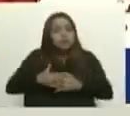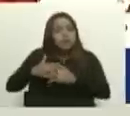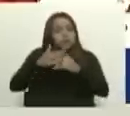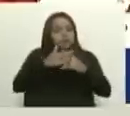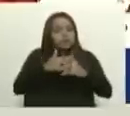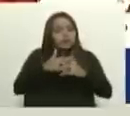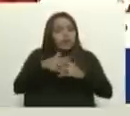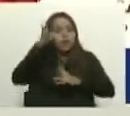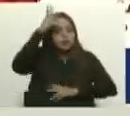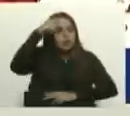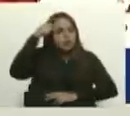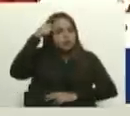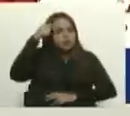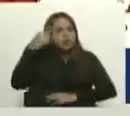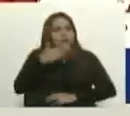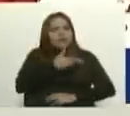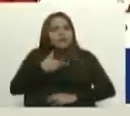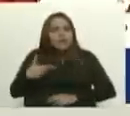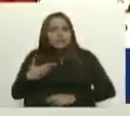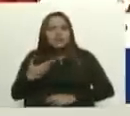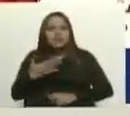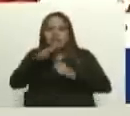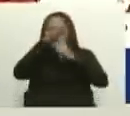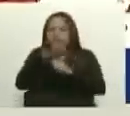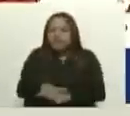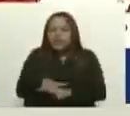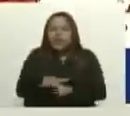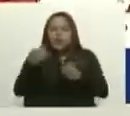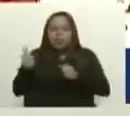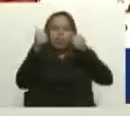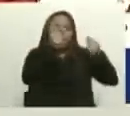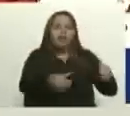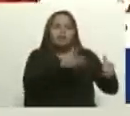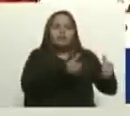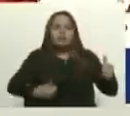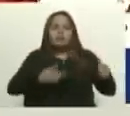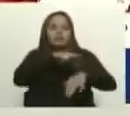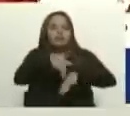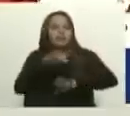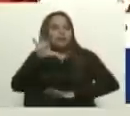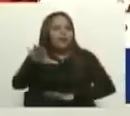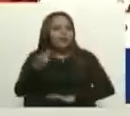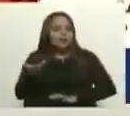capaz de tratar de imponer un presidente en nuestro país.